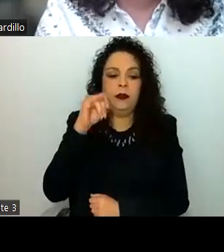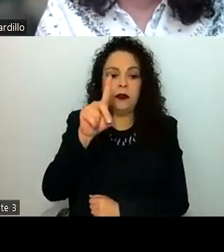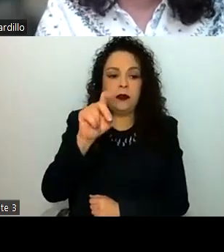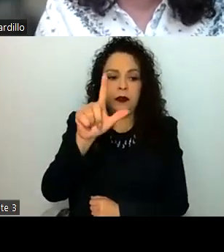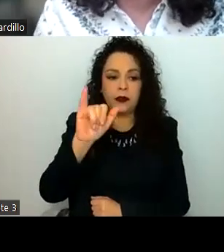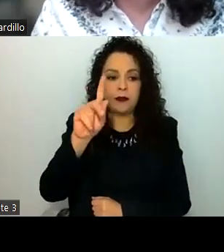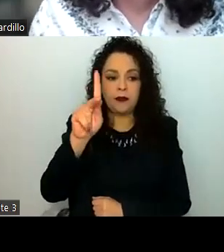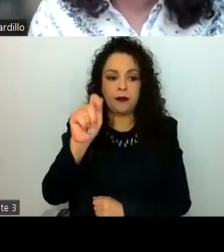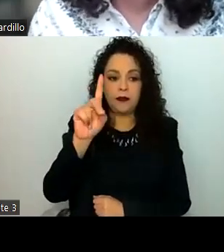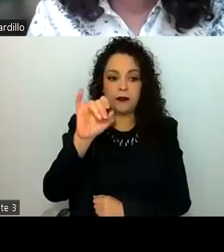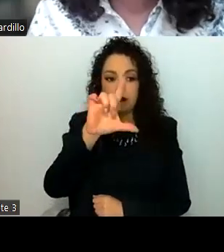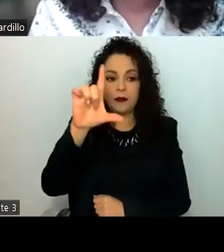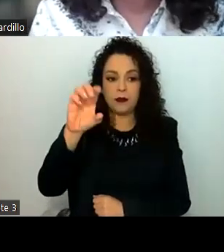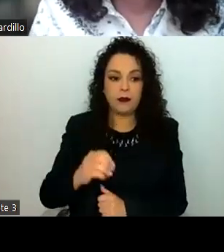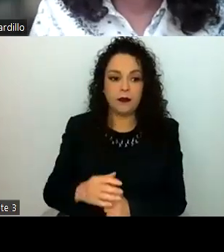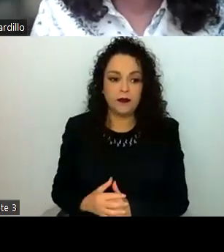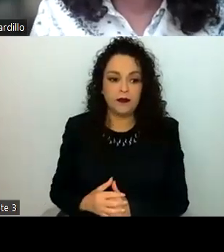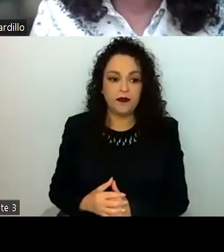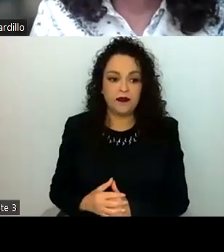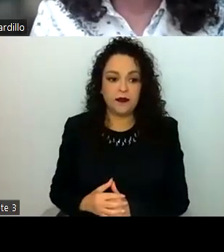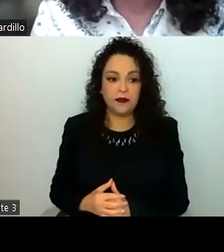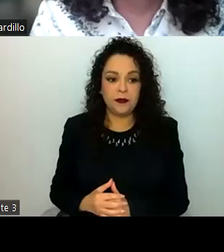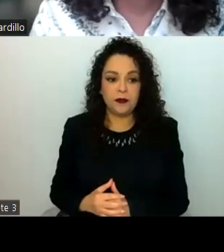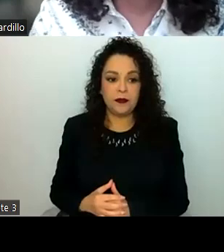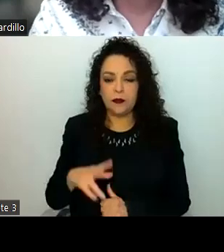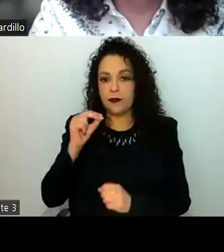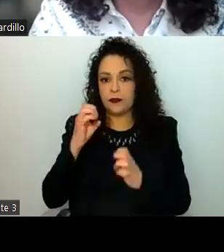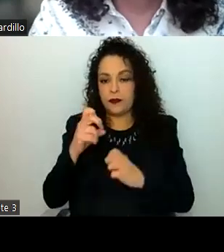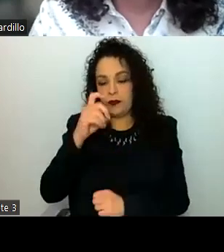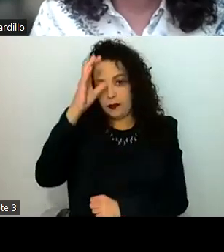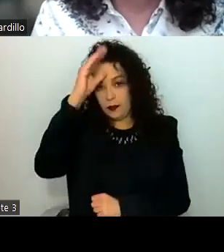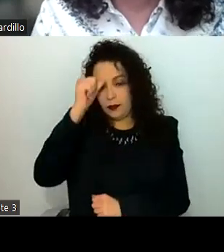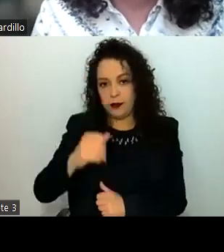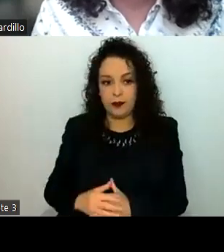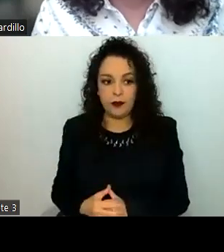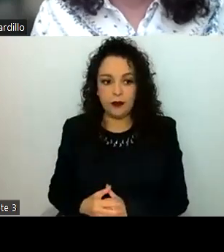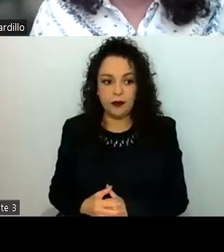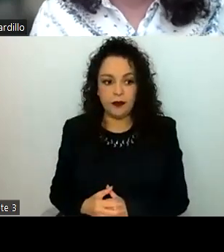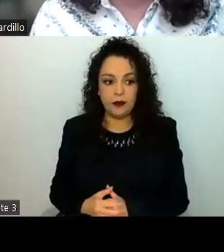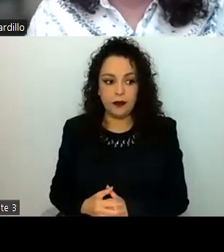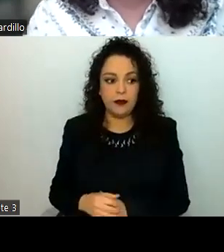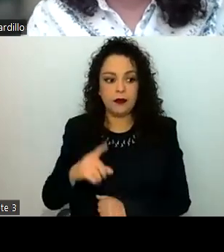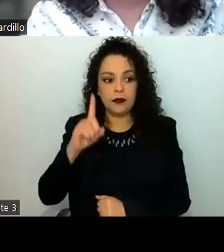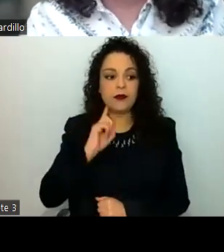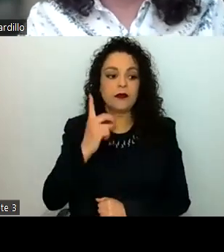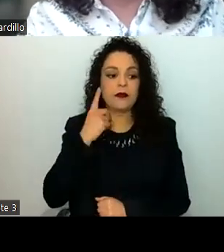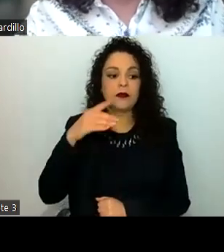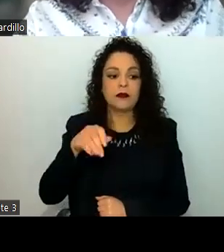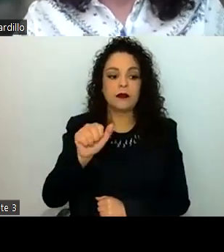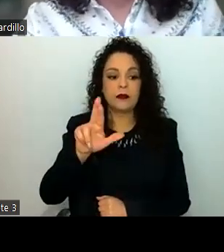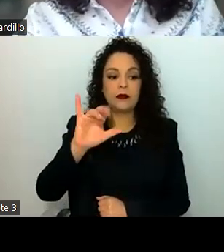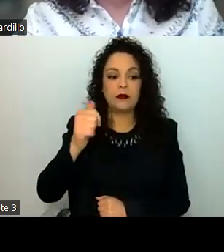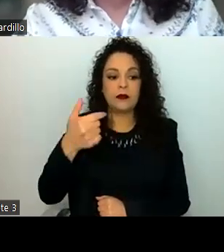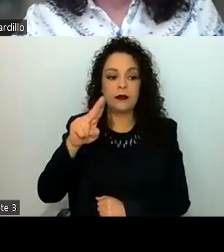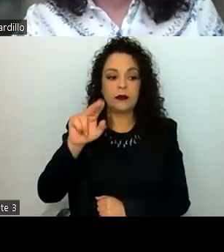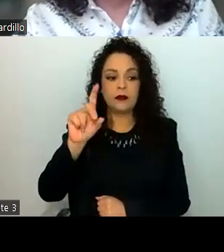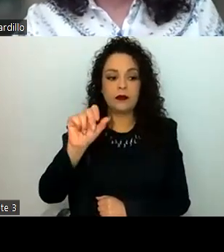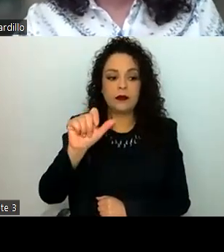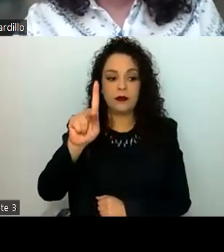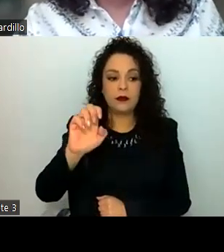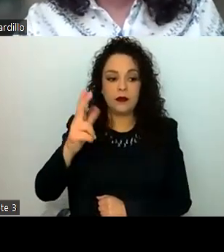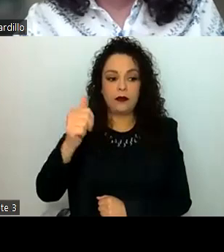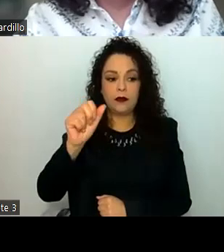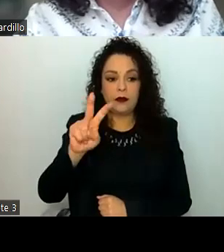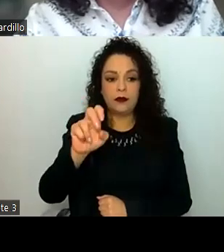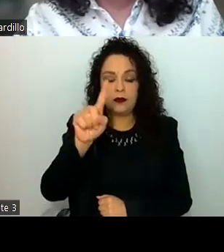Cadena. Indalí Pardillo Cadena en contra. Diputada María Guadalupe Chávez Contreras. Guadalupe